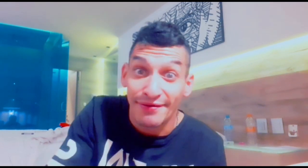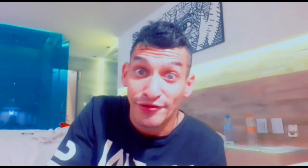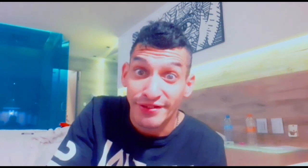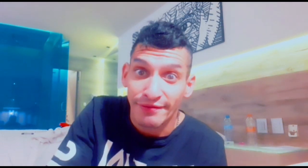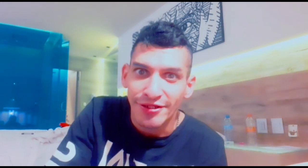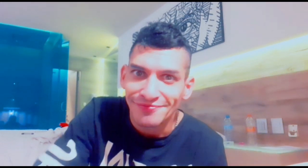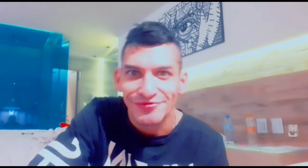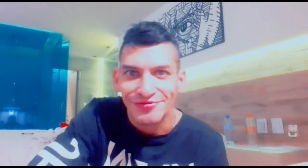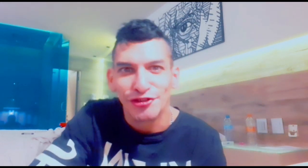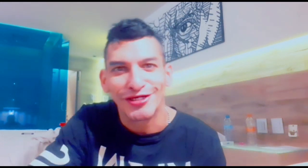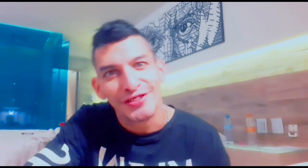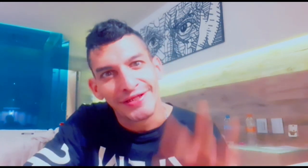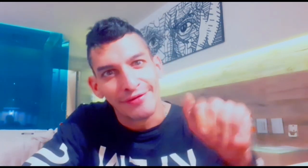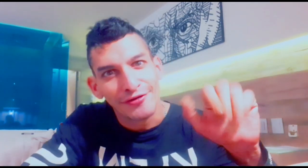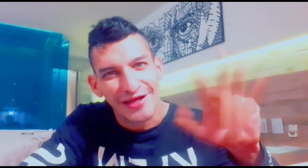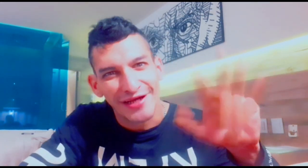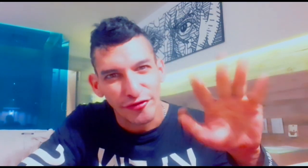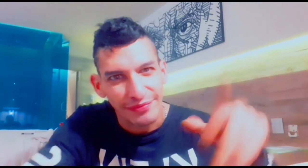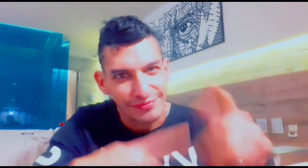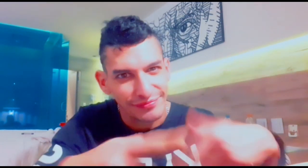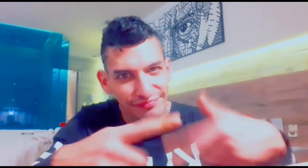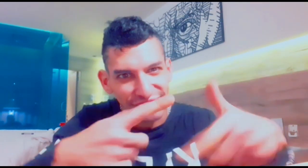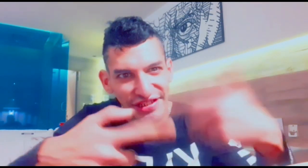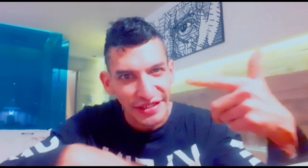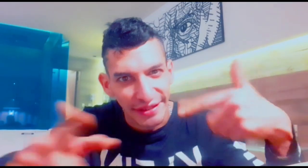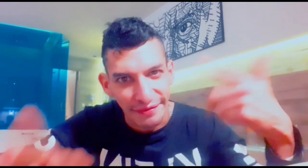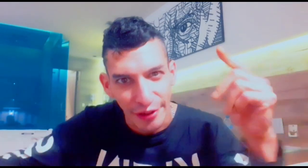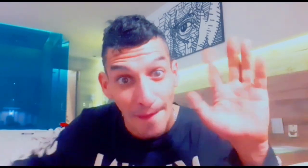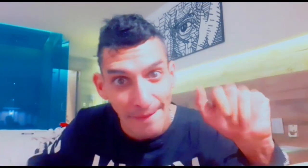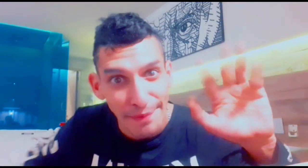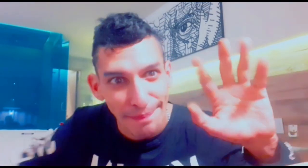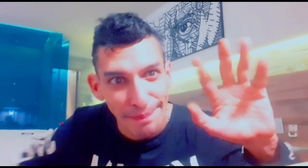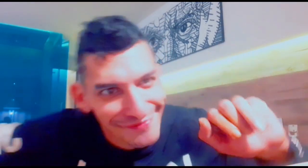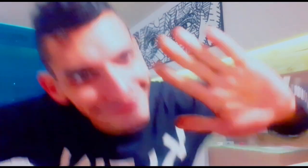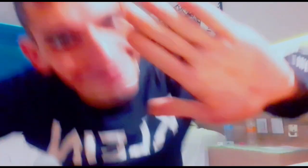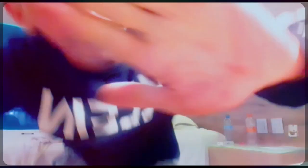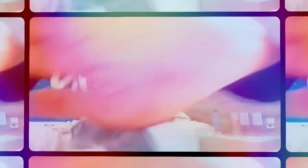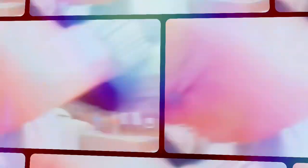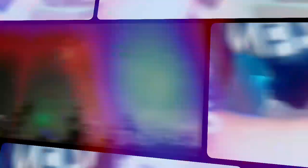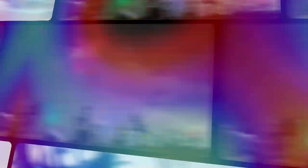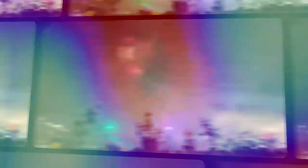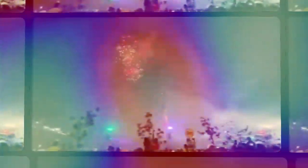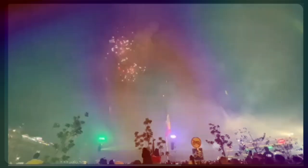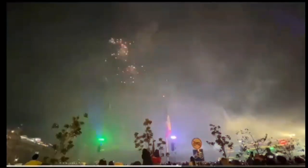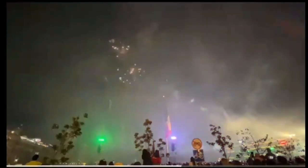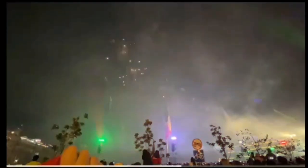por haber visto este video. Yo soy Carlos y te veo en un siguiente video. Bye, bye.